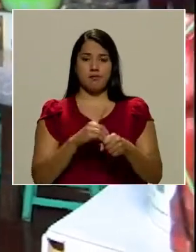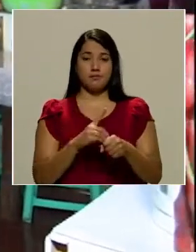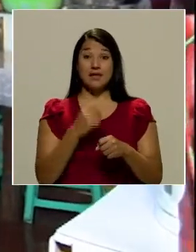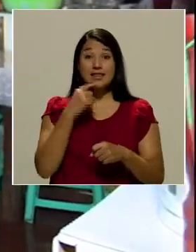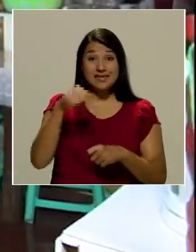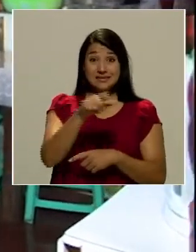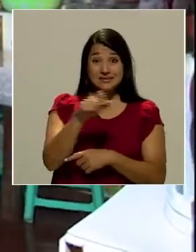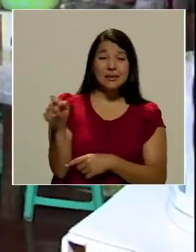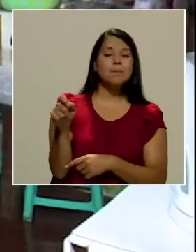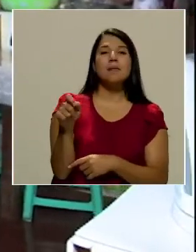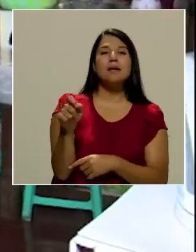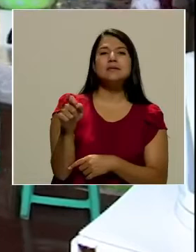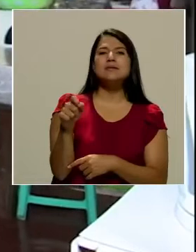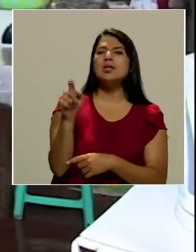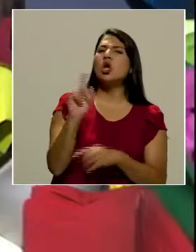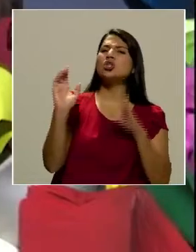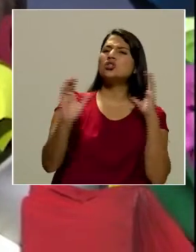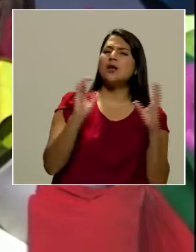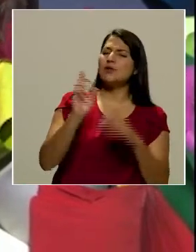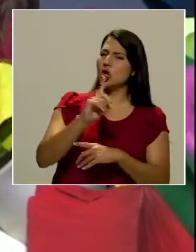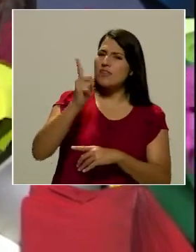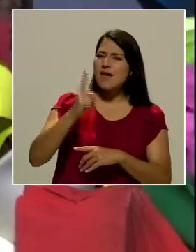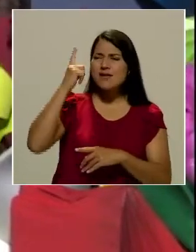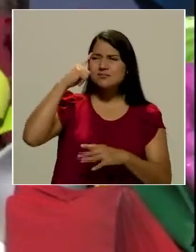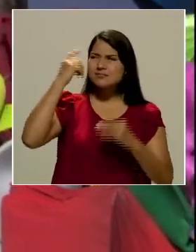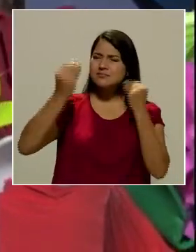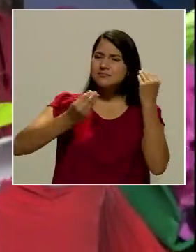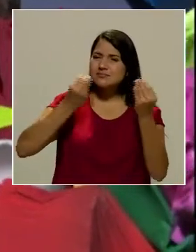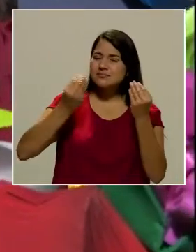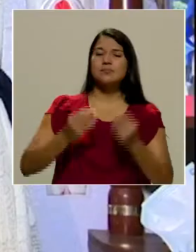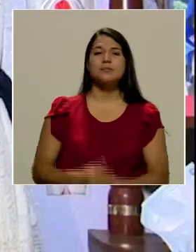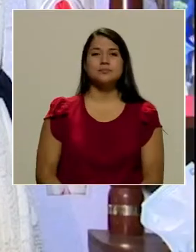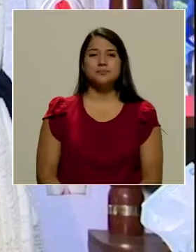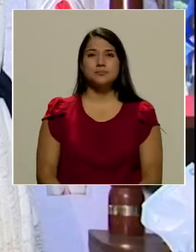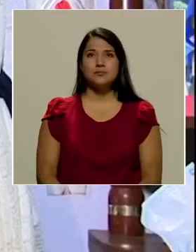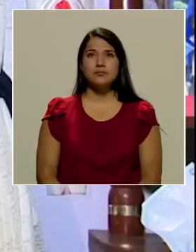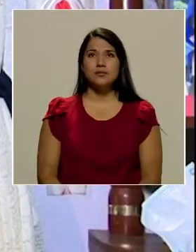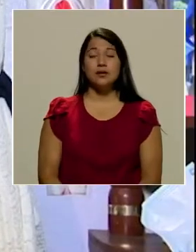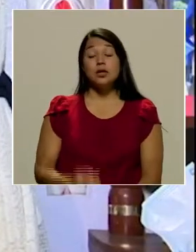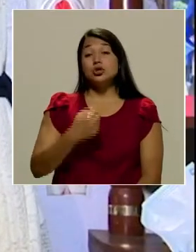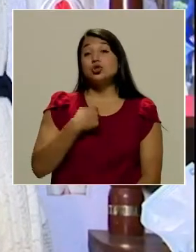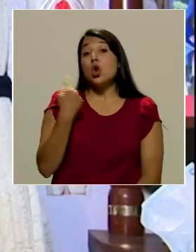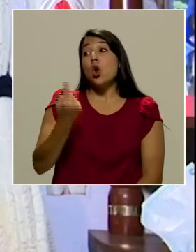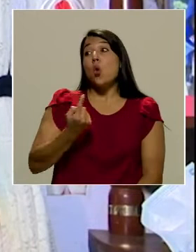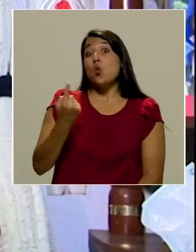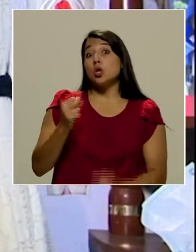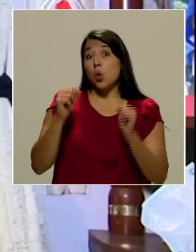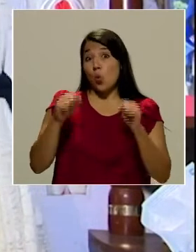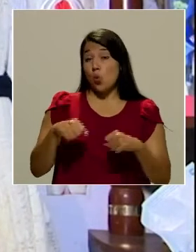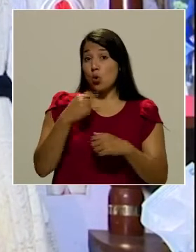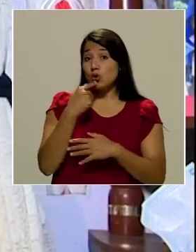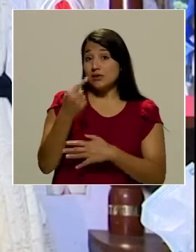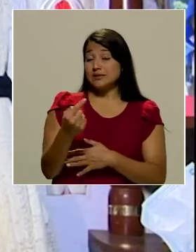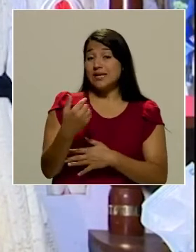este mes, más que una celebración, es hacer conciencia a la ciudadanía. Ya, yo lo único que le puedo decir es